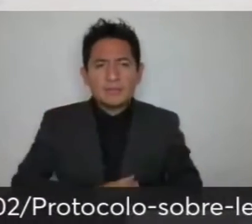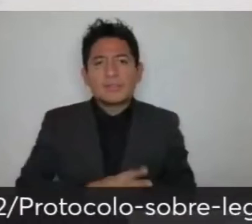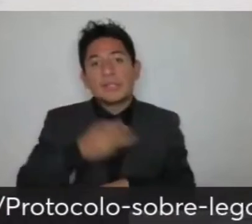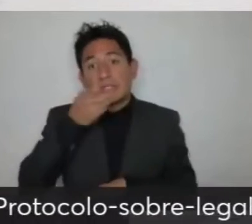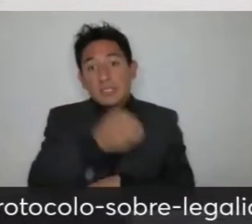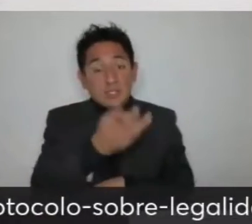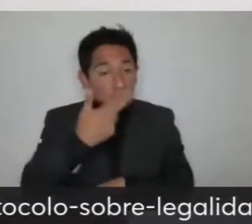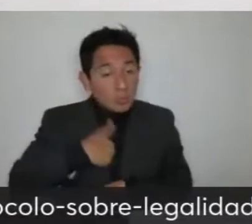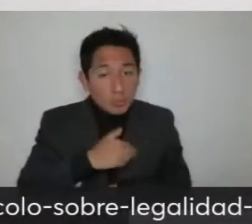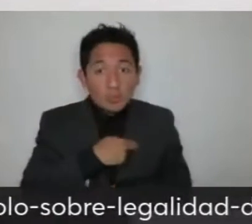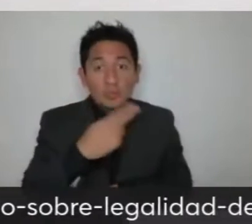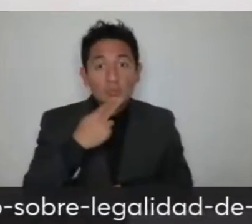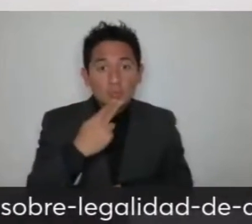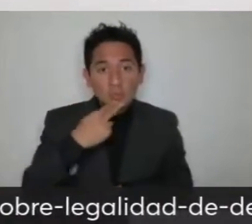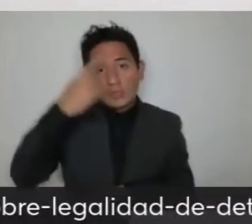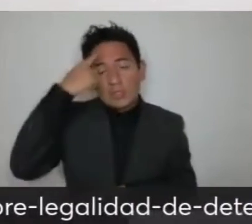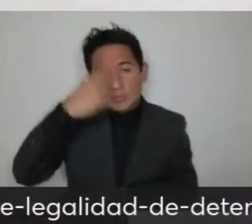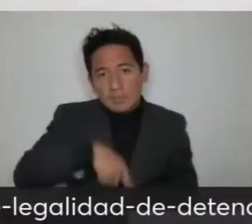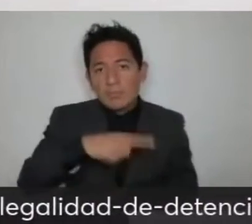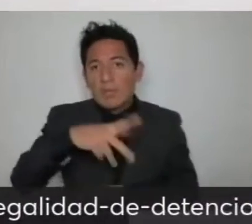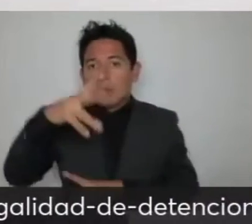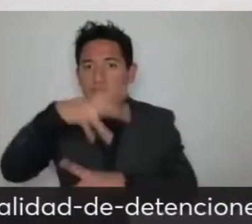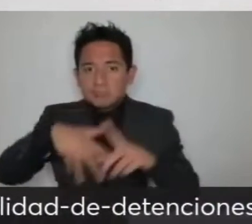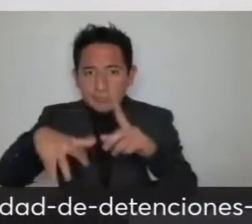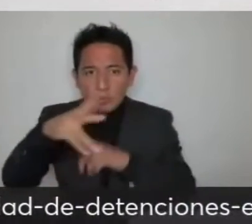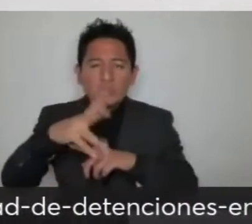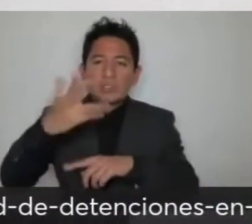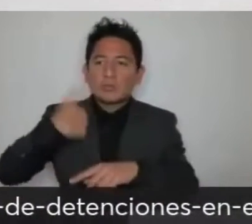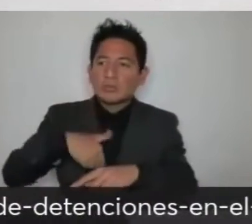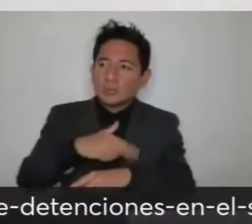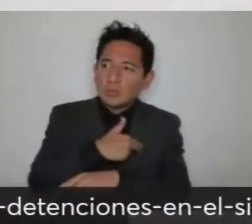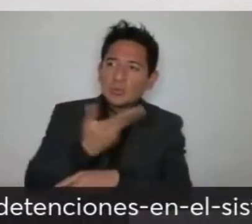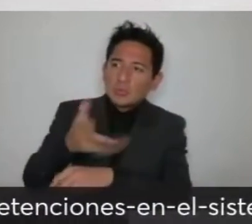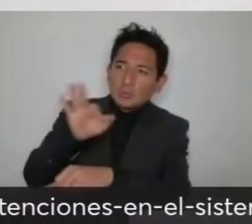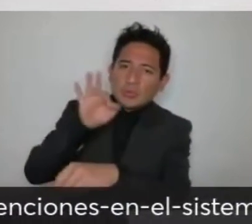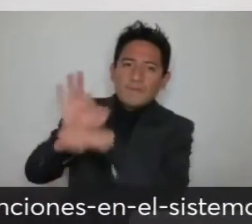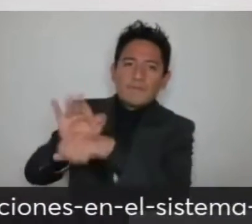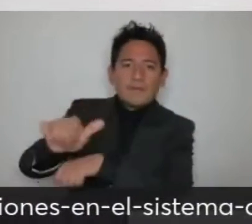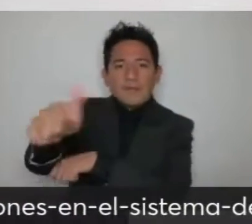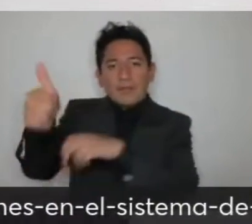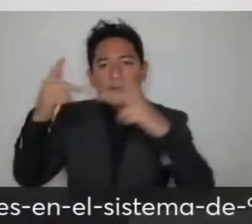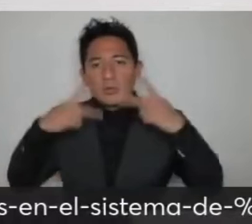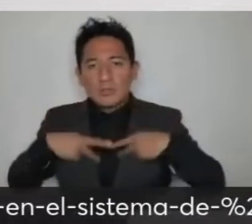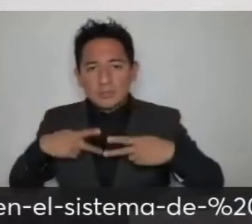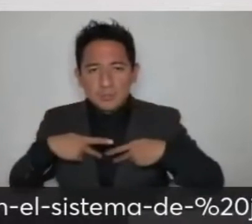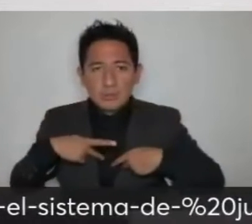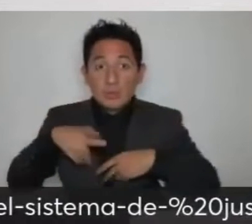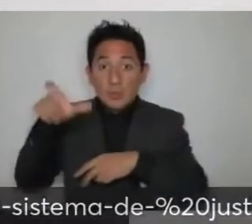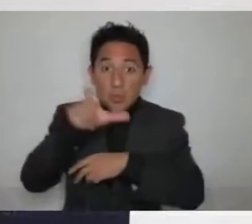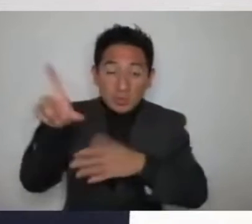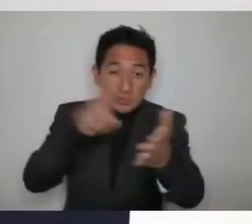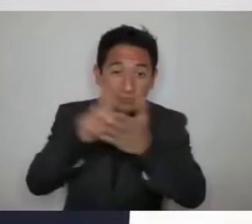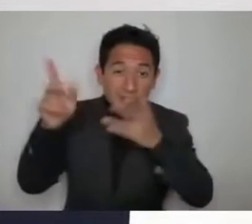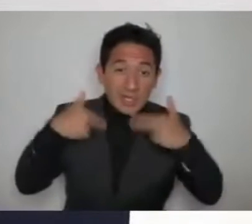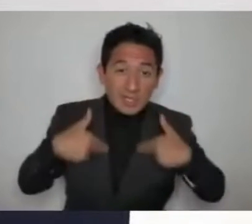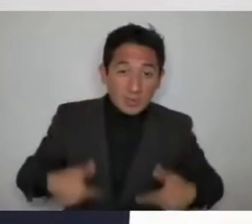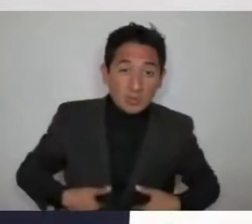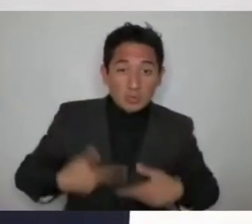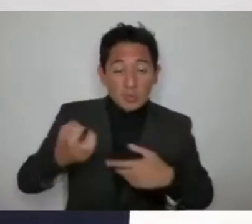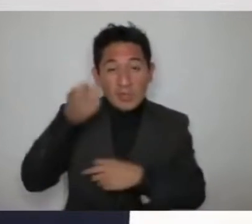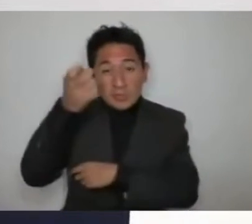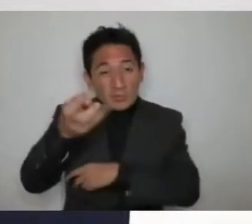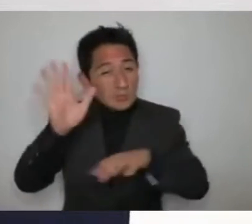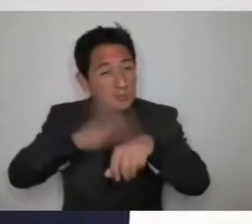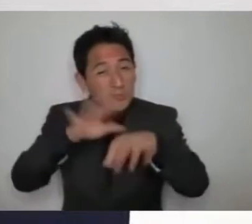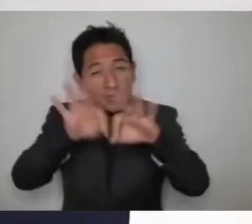diferentes momentos que garanticen la defensa adecuada de las personas y más aún cuando están los derechos humanos en juego y más aún sobre todo